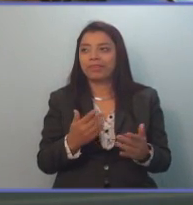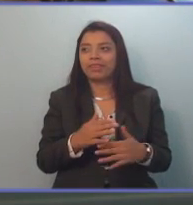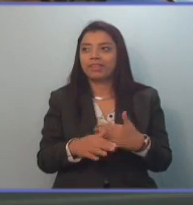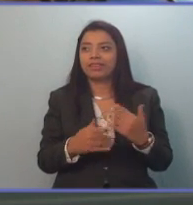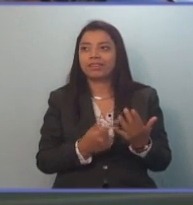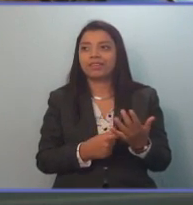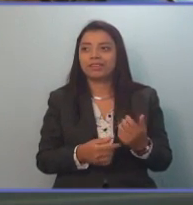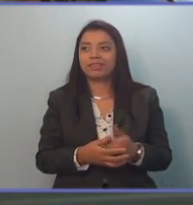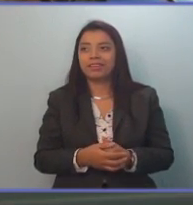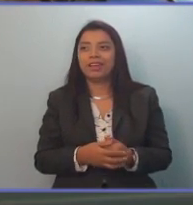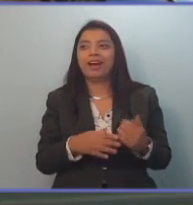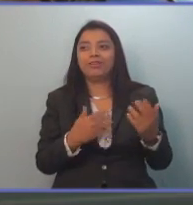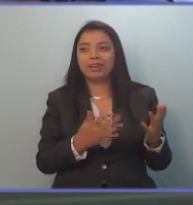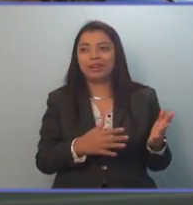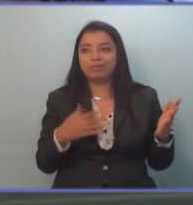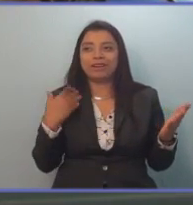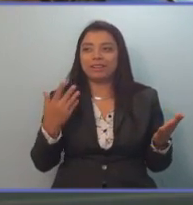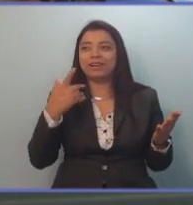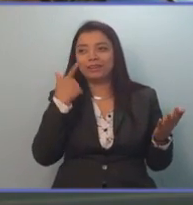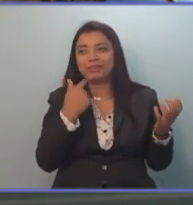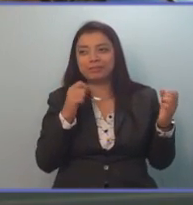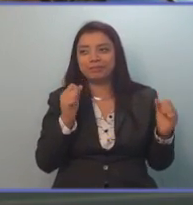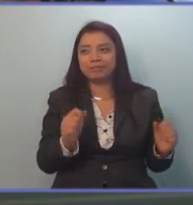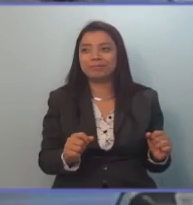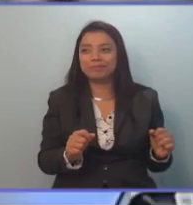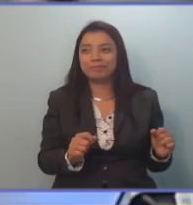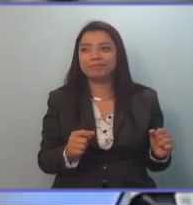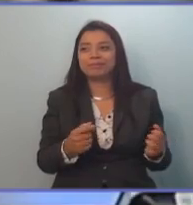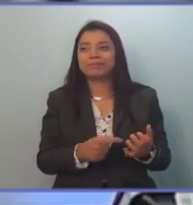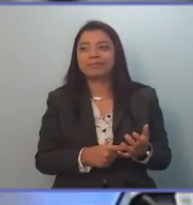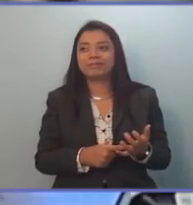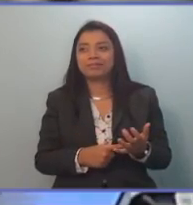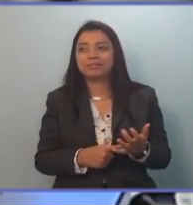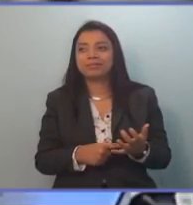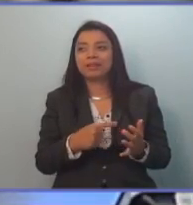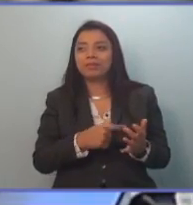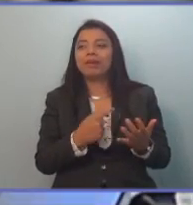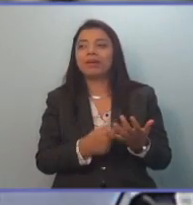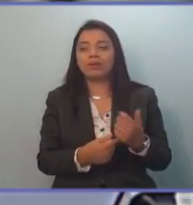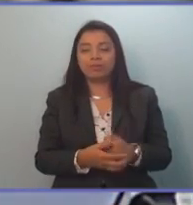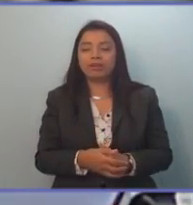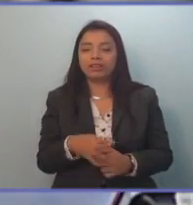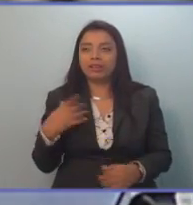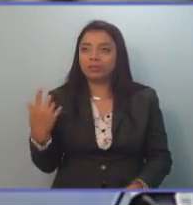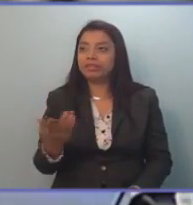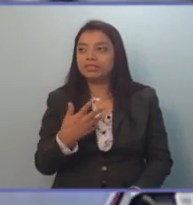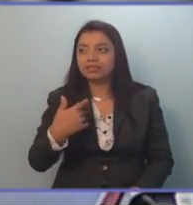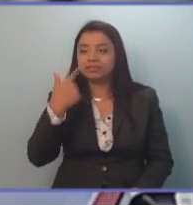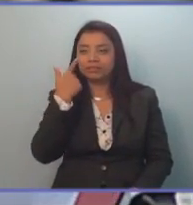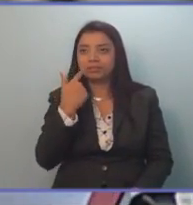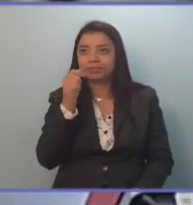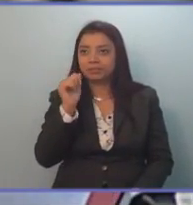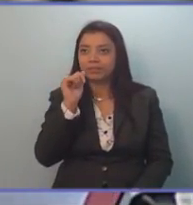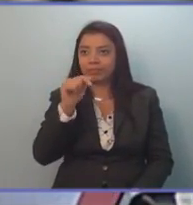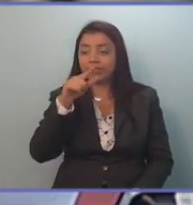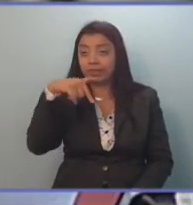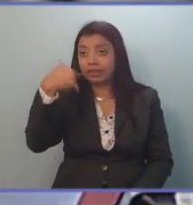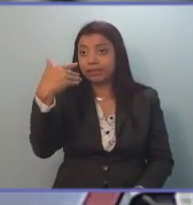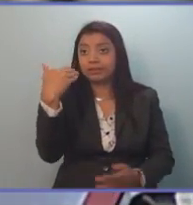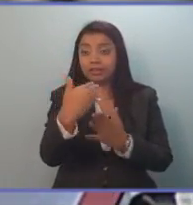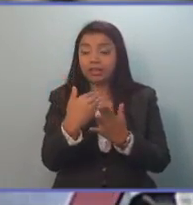rendimiento o ampliación de proyectos inmobiliarios y se cumplan los requisitos mínimos siguientes.